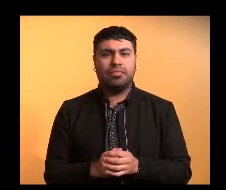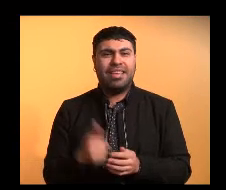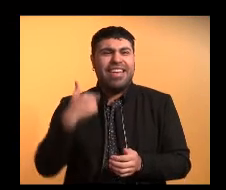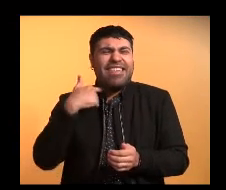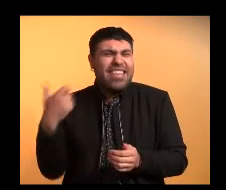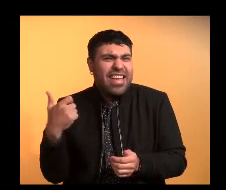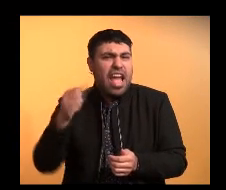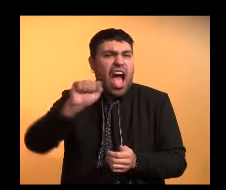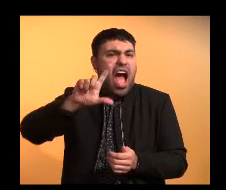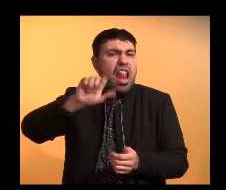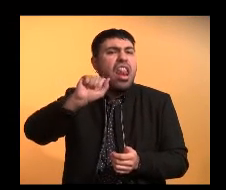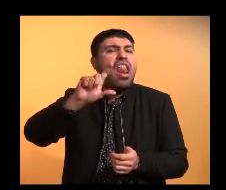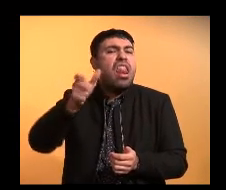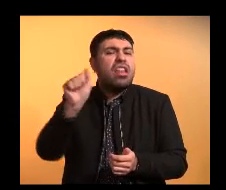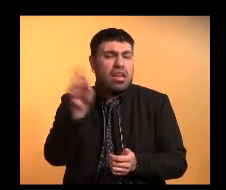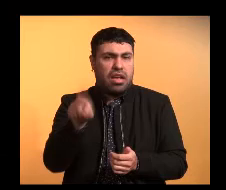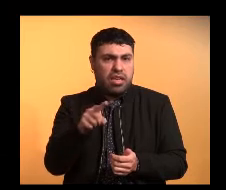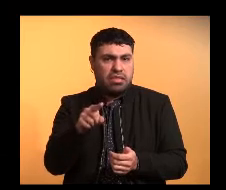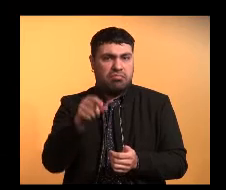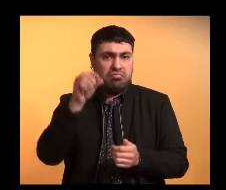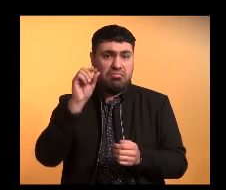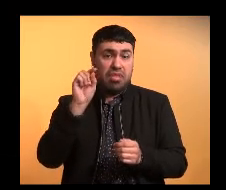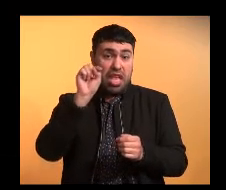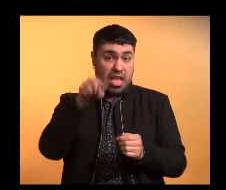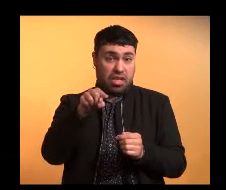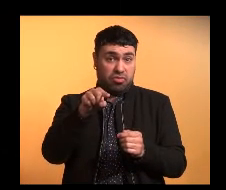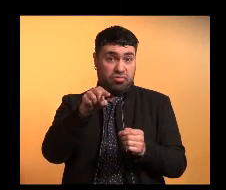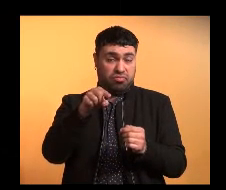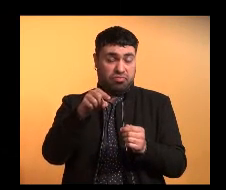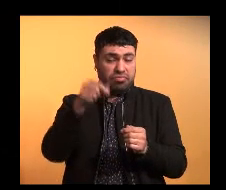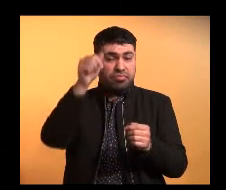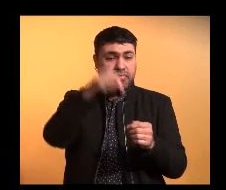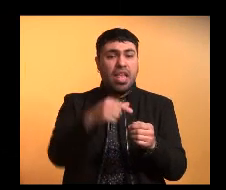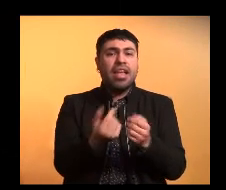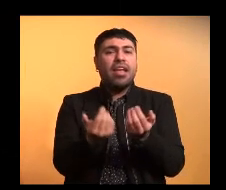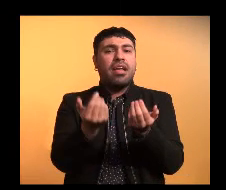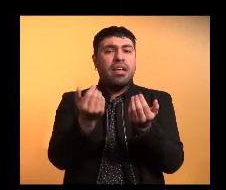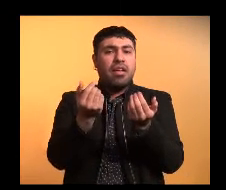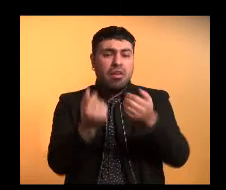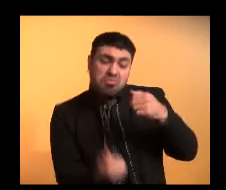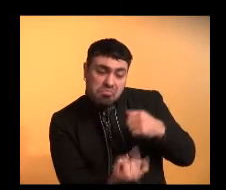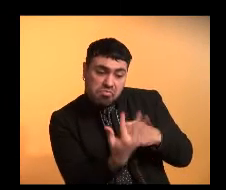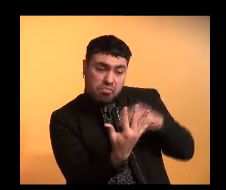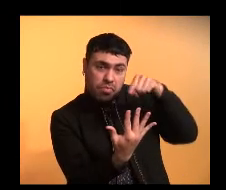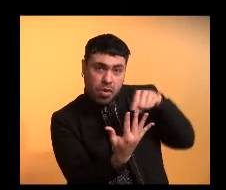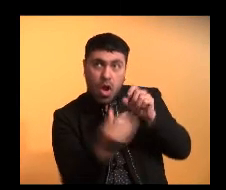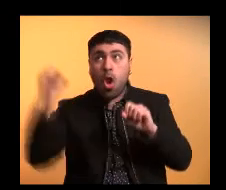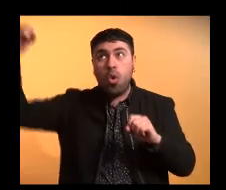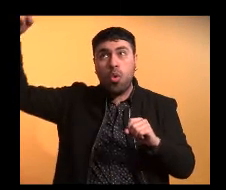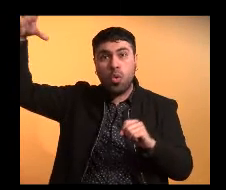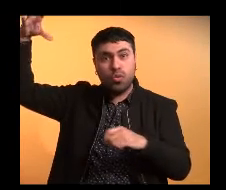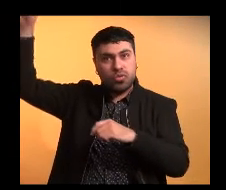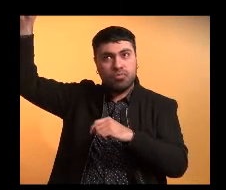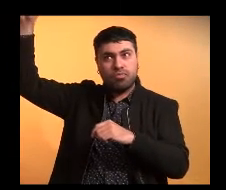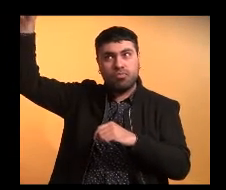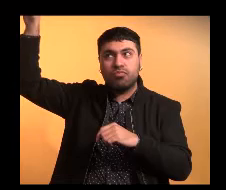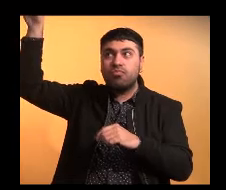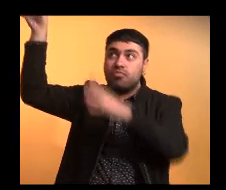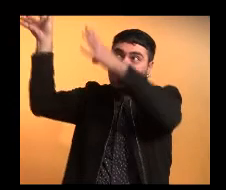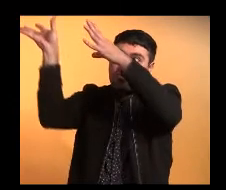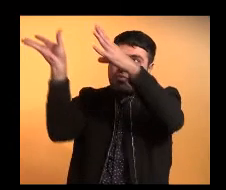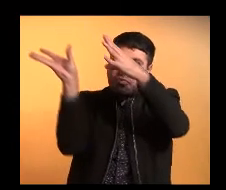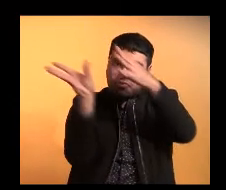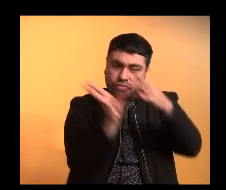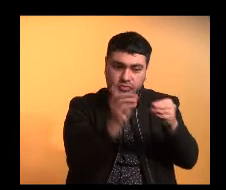son las algas. Se refiere a que son organismos fotosintéticos, es decir, utilizan la energía del sol para fabricar su propio alimento,